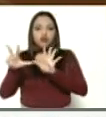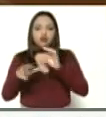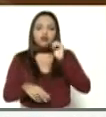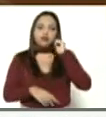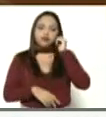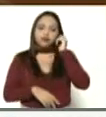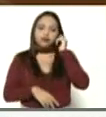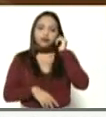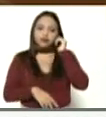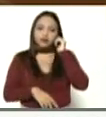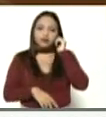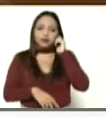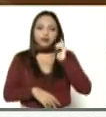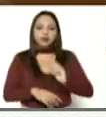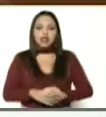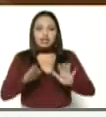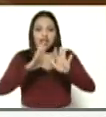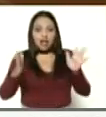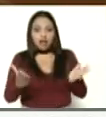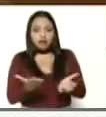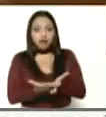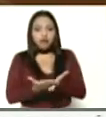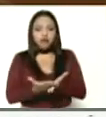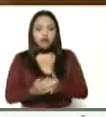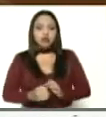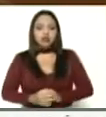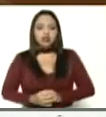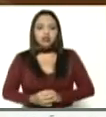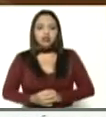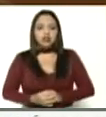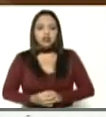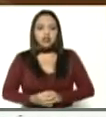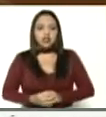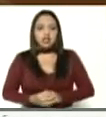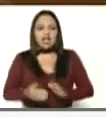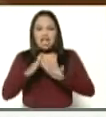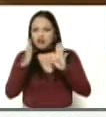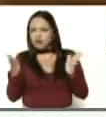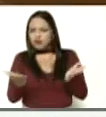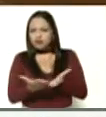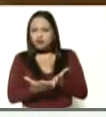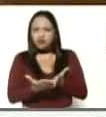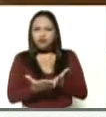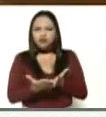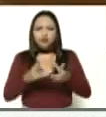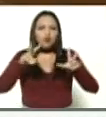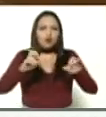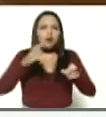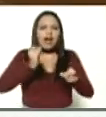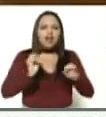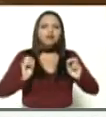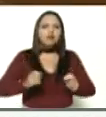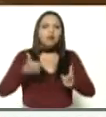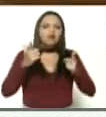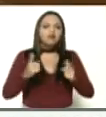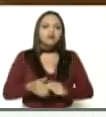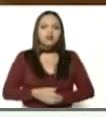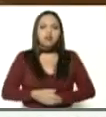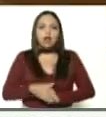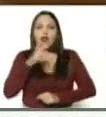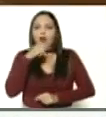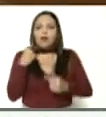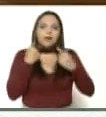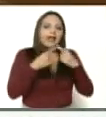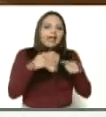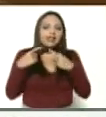de que el mundo, no, digamos, el mundo, nuevo mundo es posible. Es decir, no es que estamos perdidos